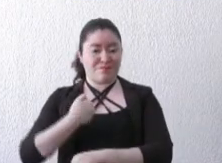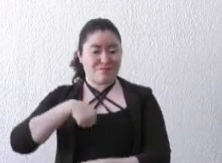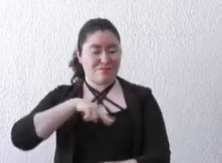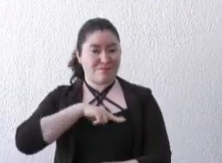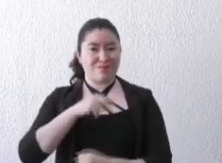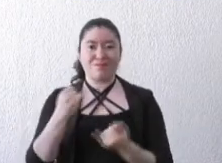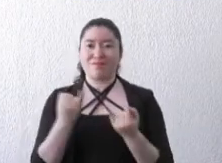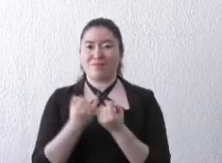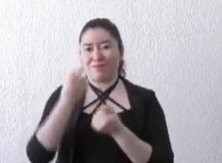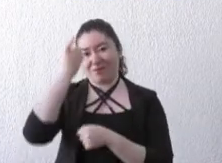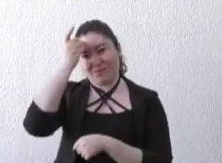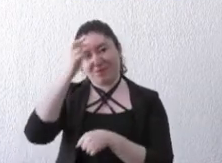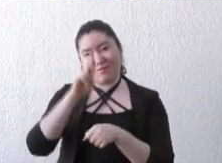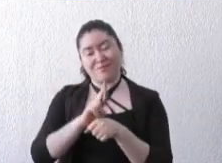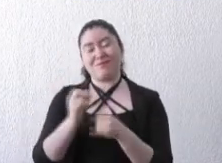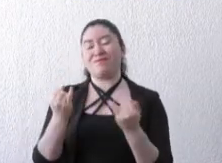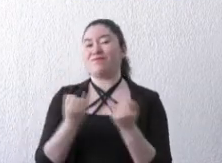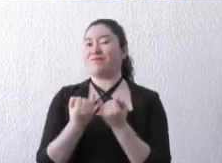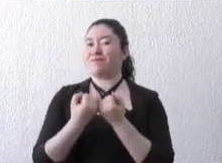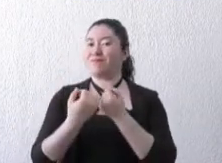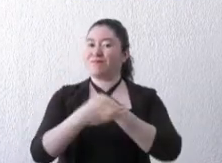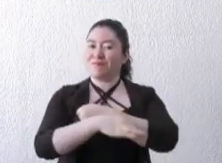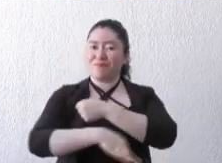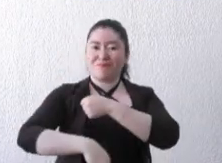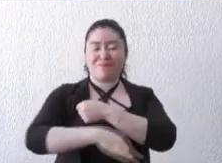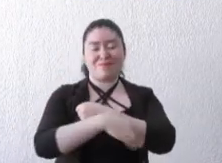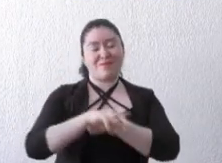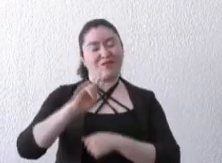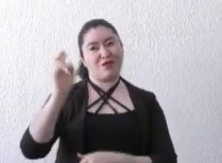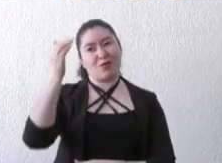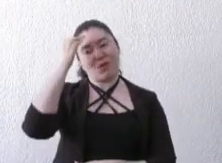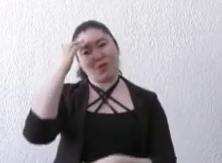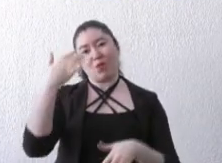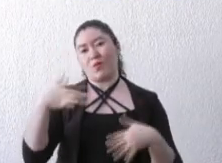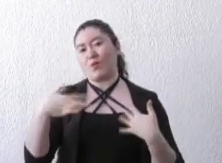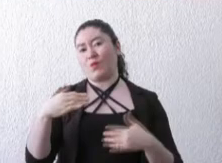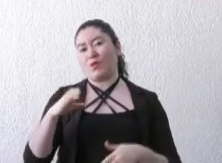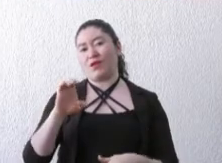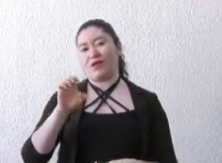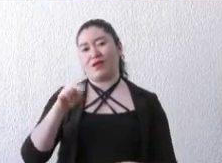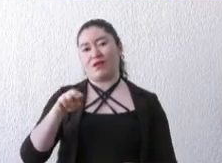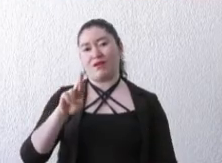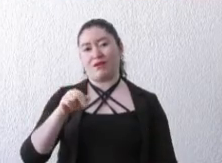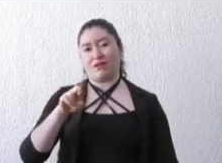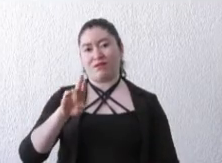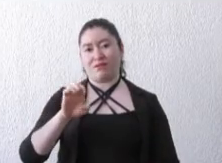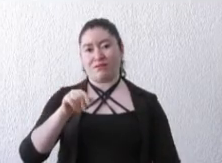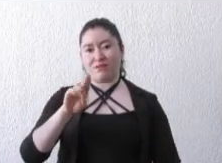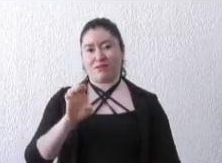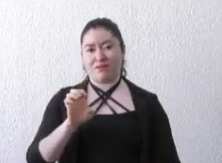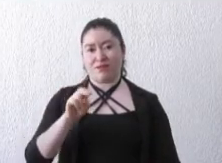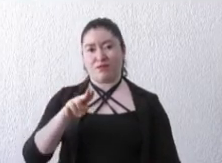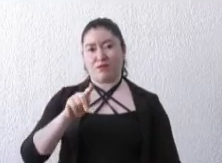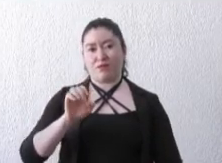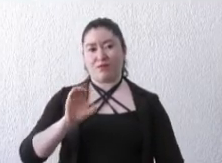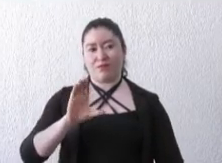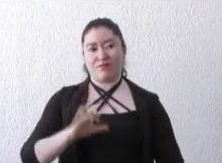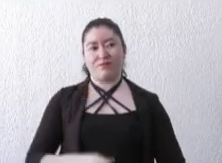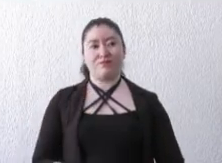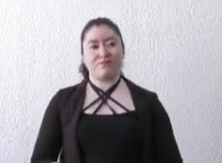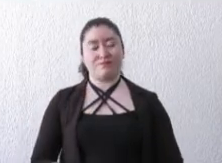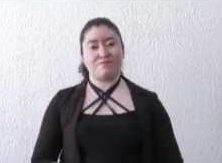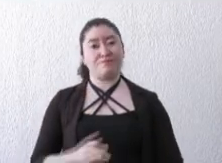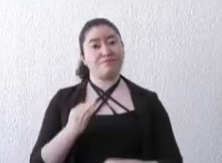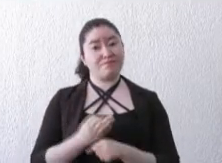arquitecto súper reconocido, Enrique Norten. Y decirles que, en especial, su servidor